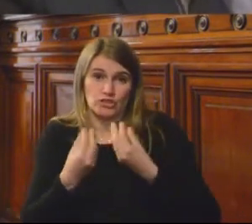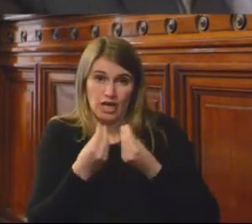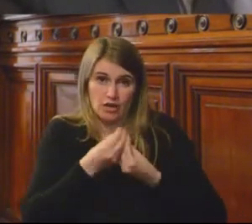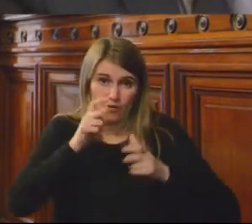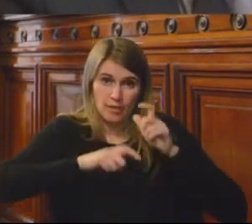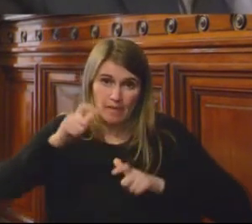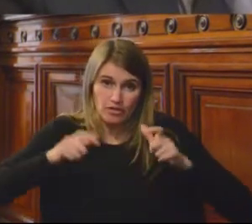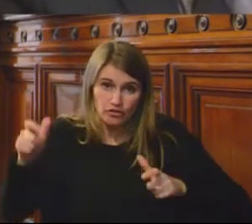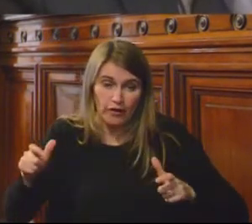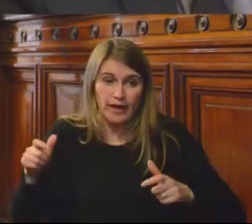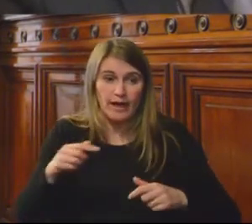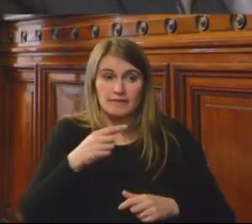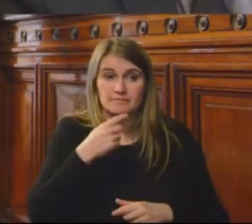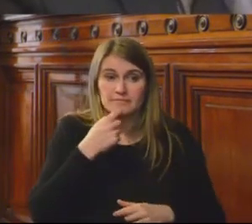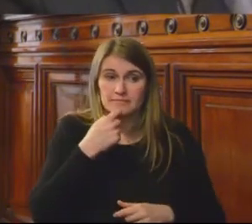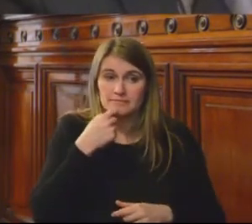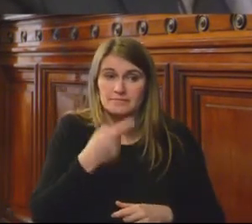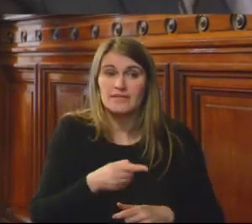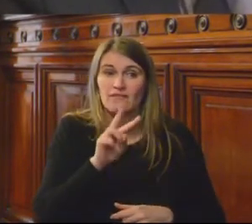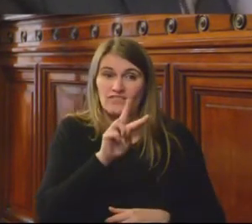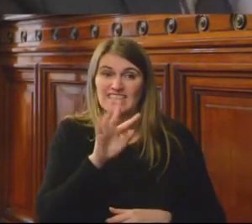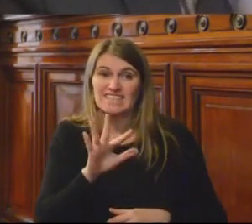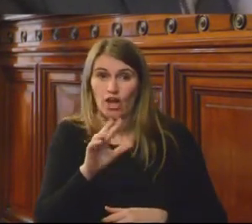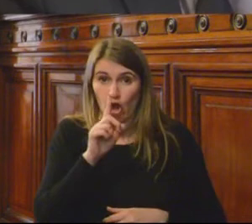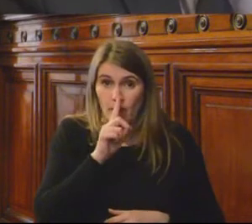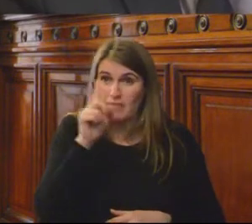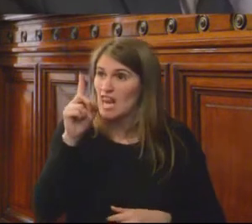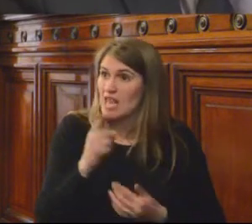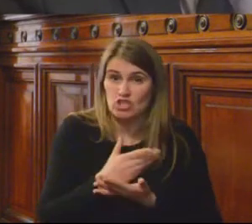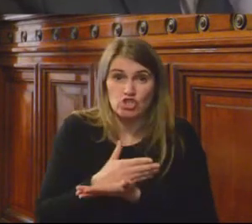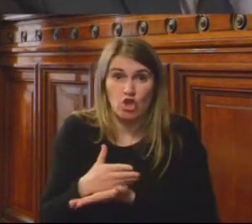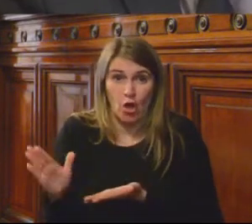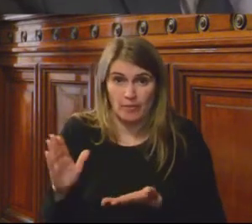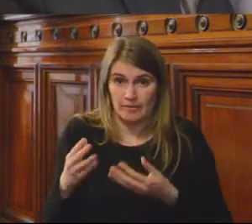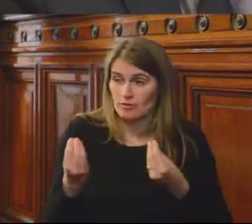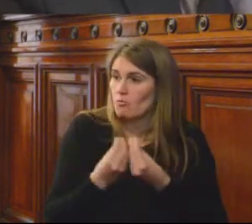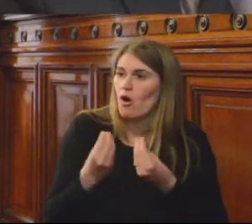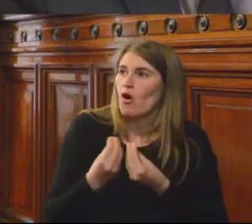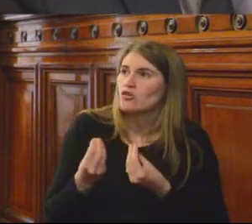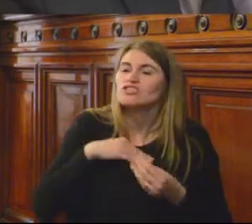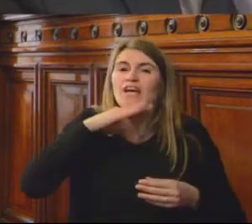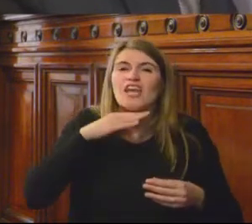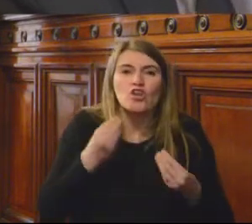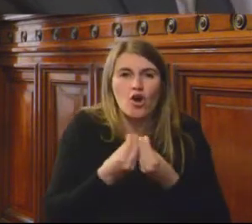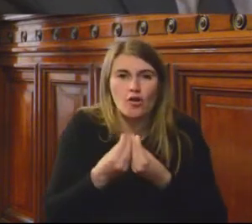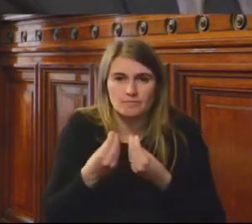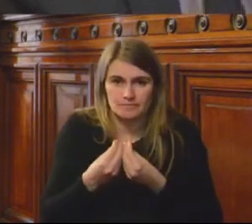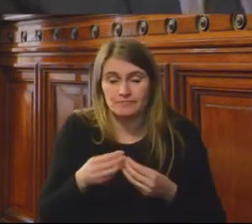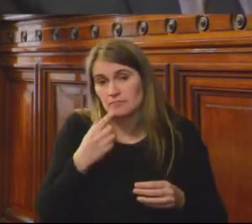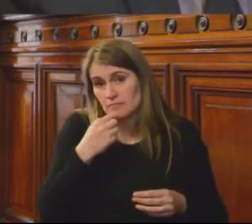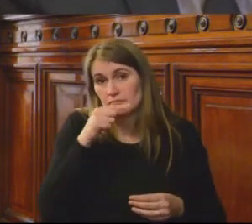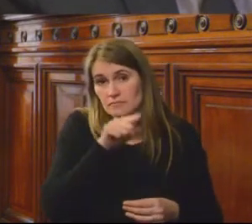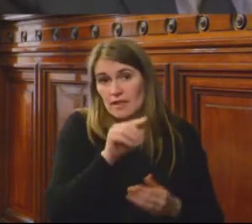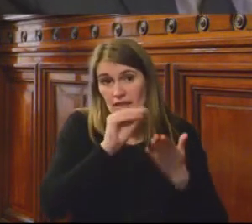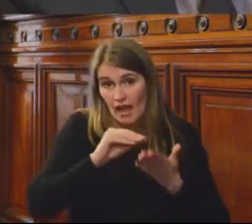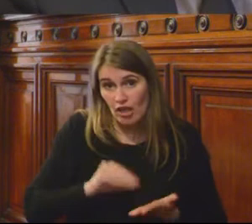ellos aleguen acá que hay 25.000 cupos de más dentro de las cárceles venezolanas. Eso, según los datos que maneja Una